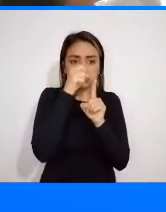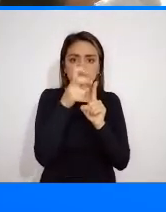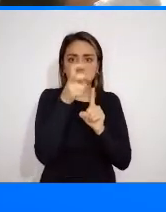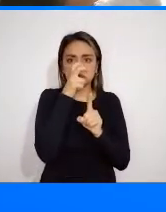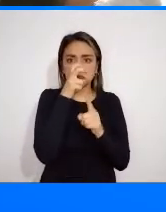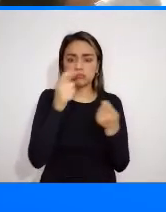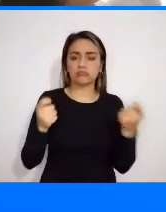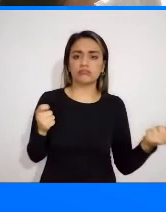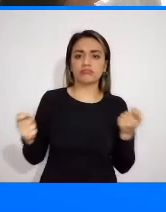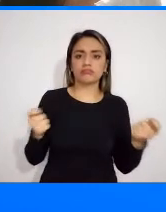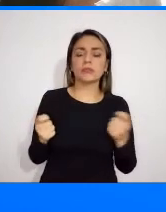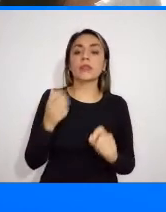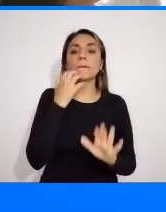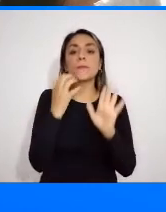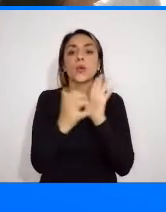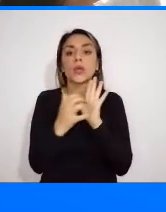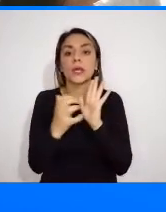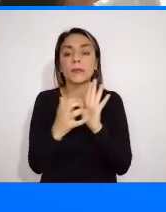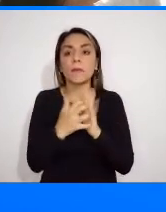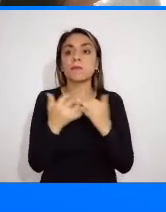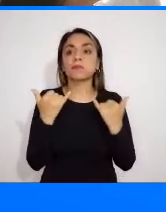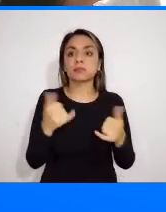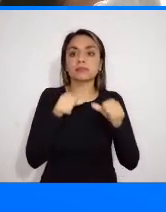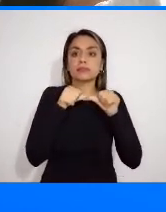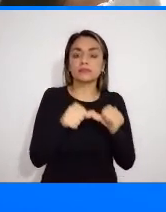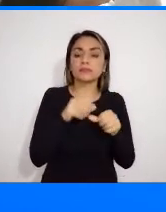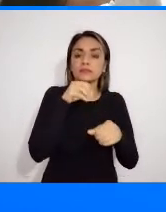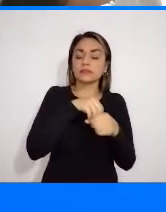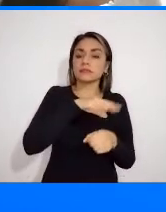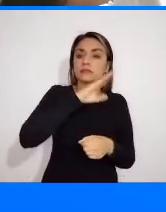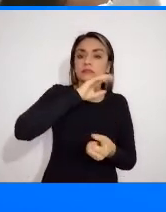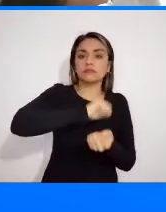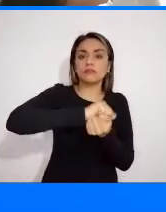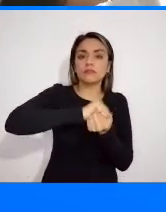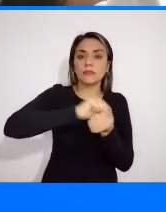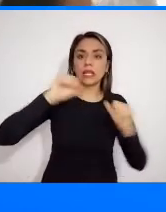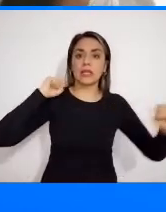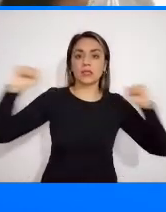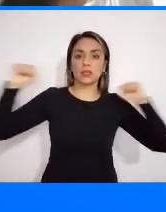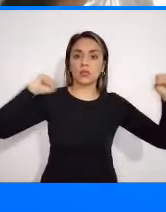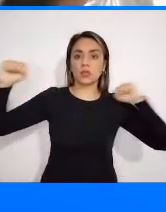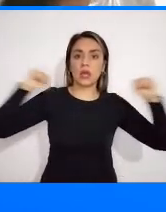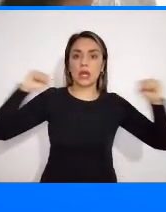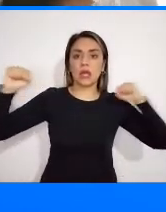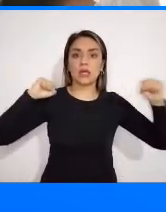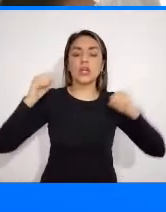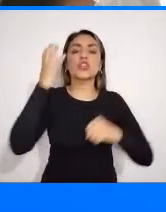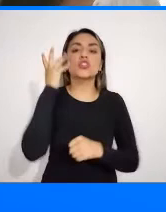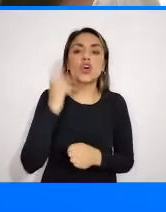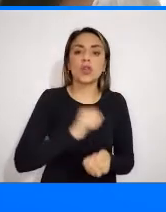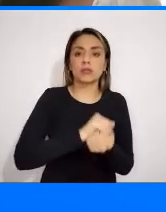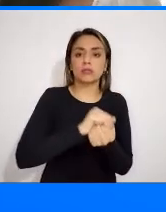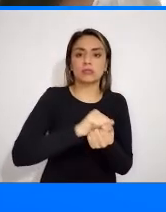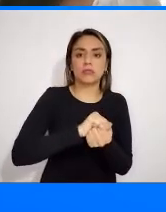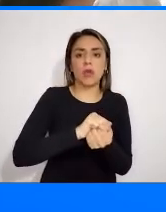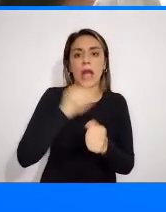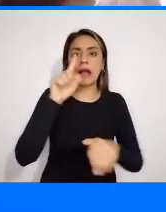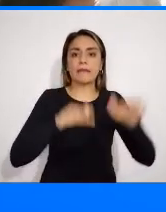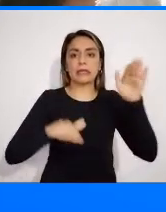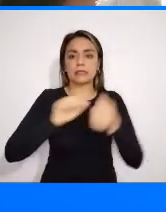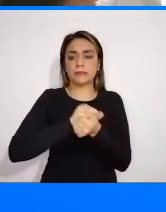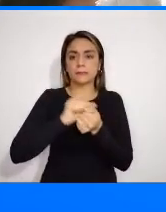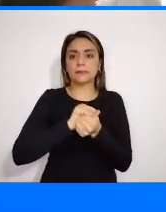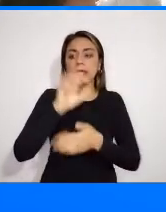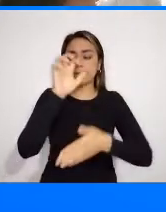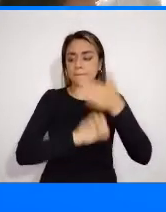ejemplo, si en el alojamiento le lavan la toalla, pues no pide que se la laven todos los días. Minimiza